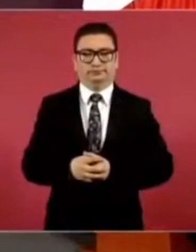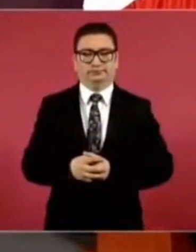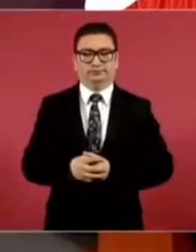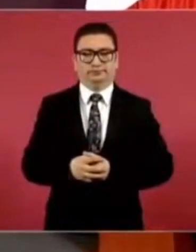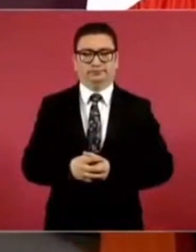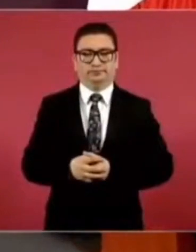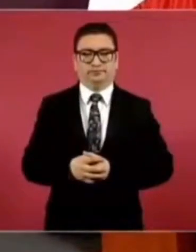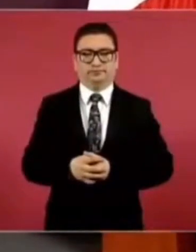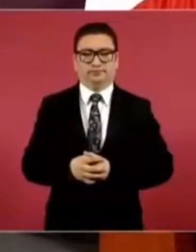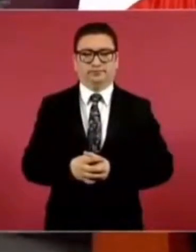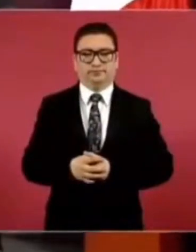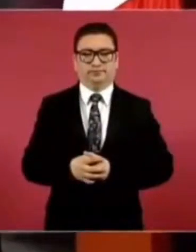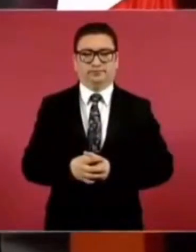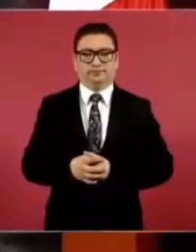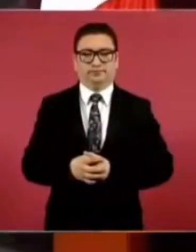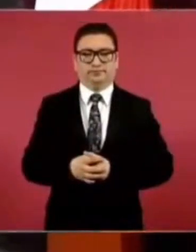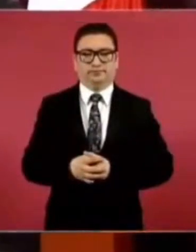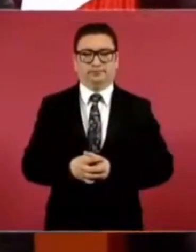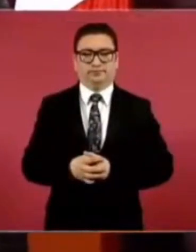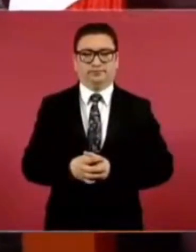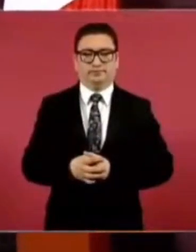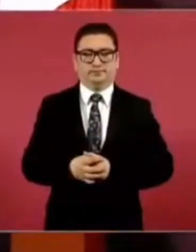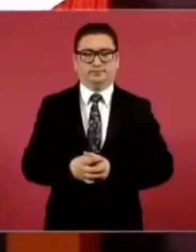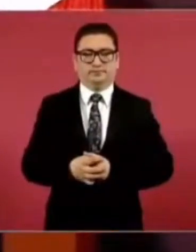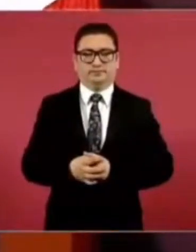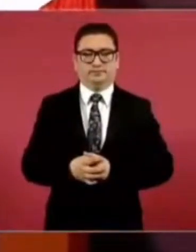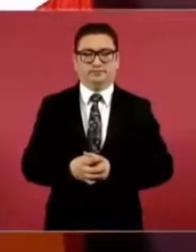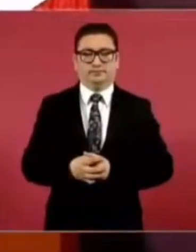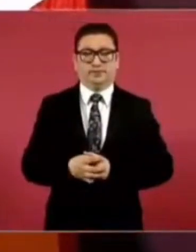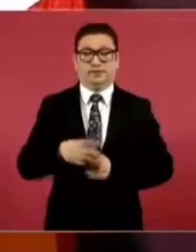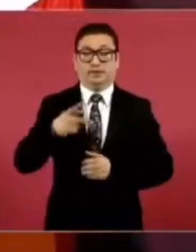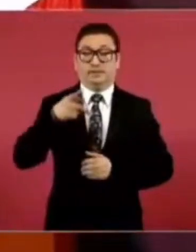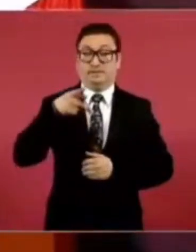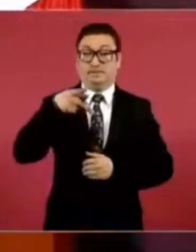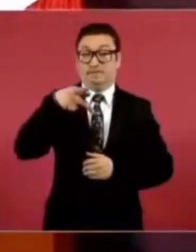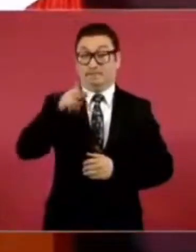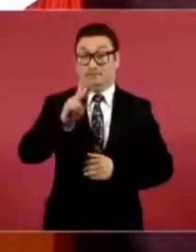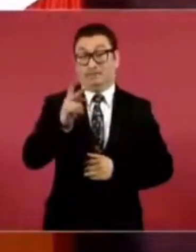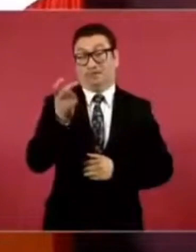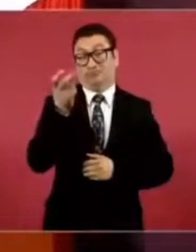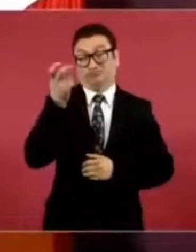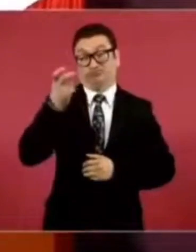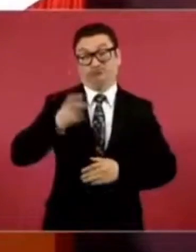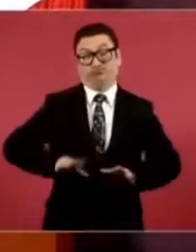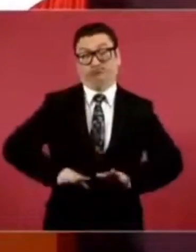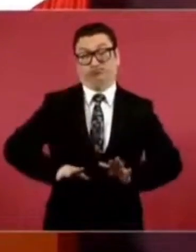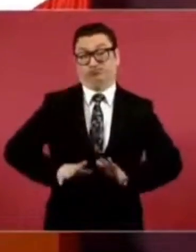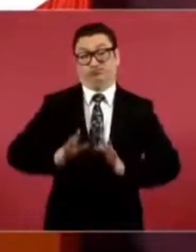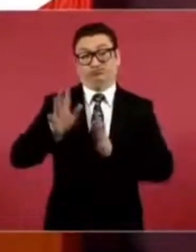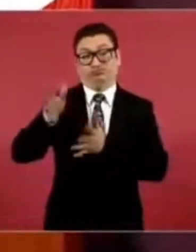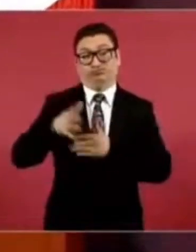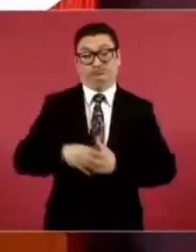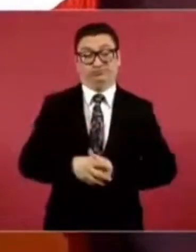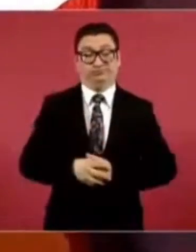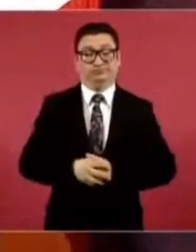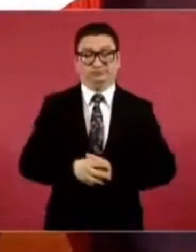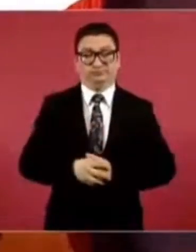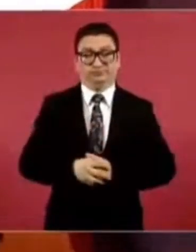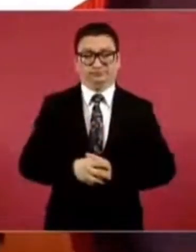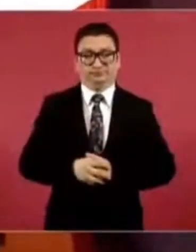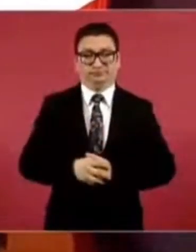Pero existe eso, ¿no? En